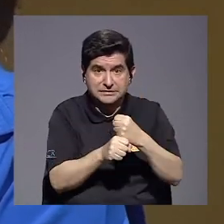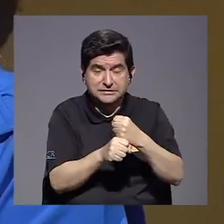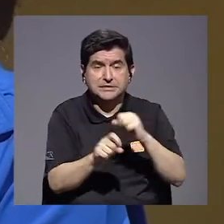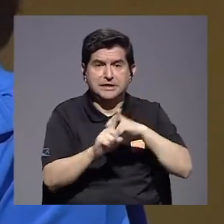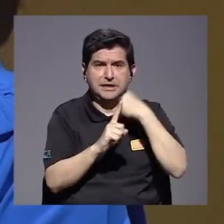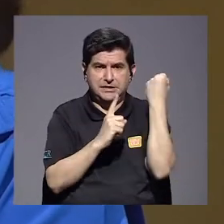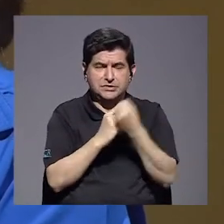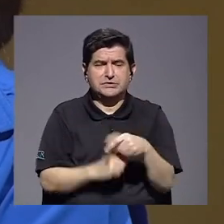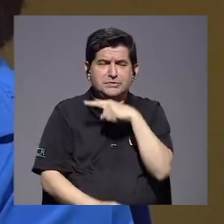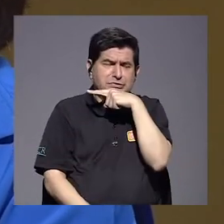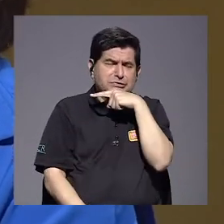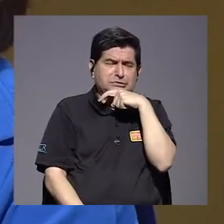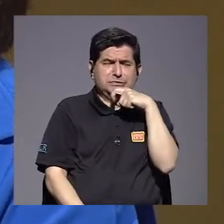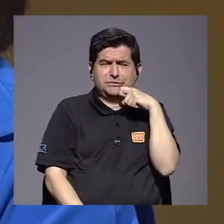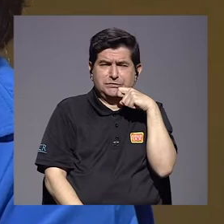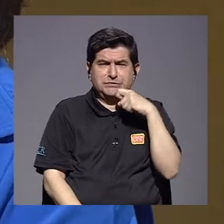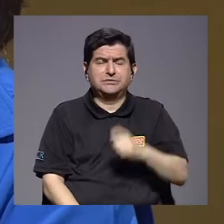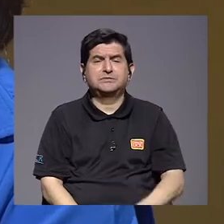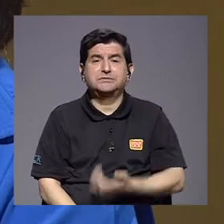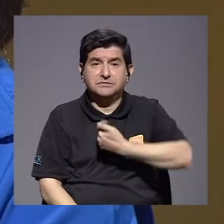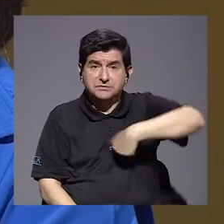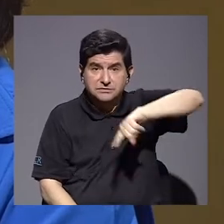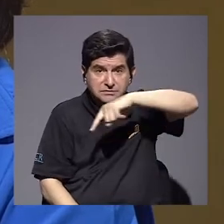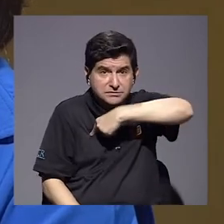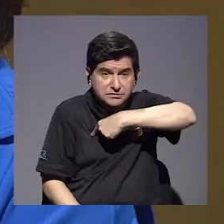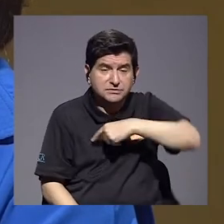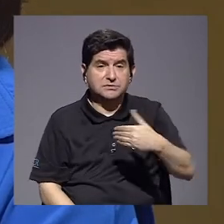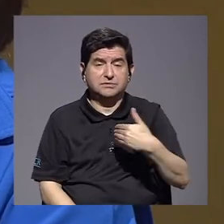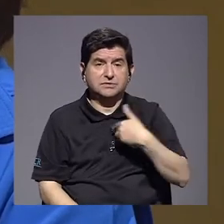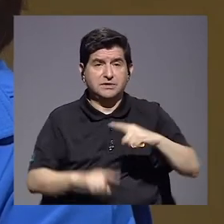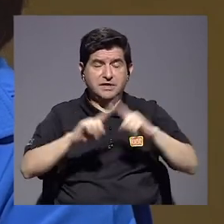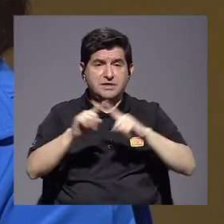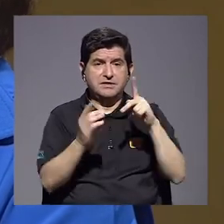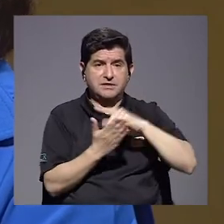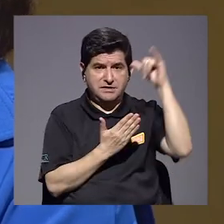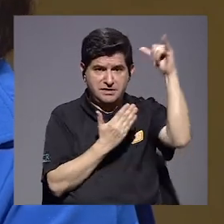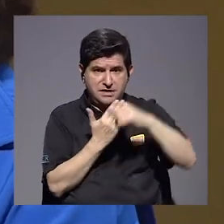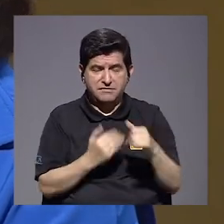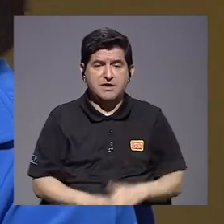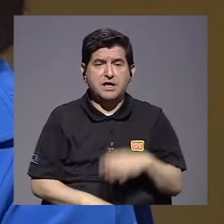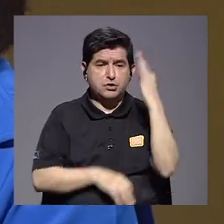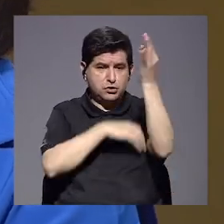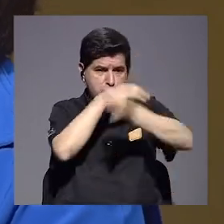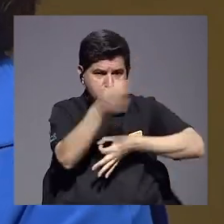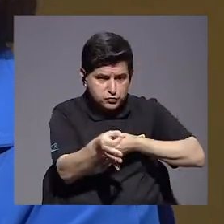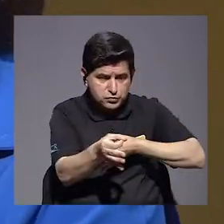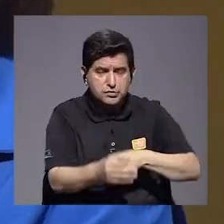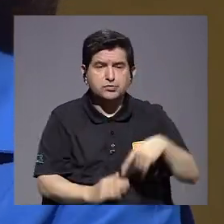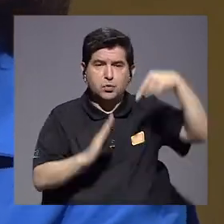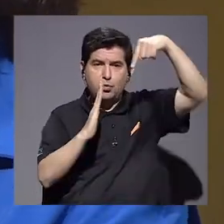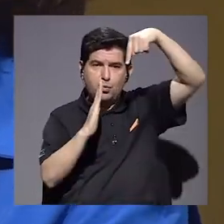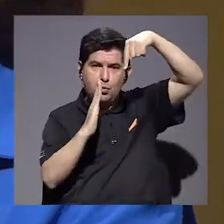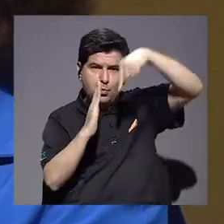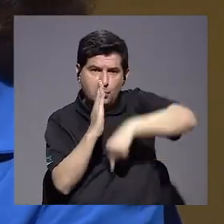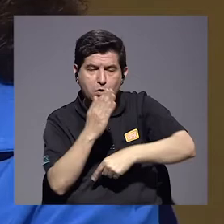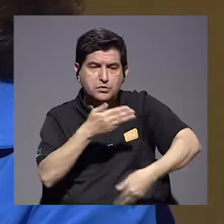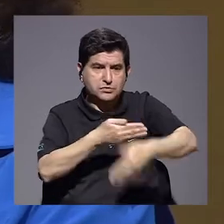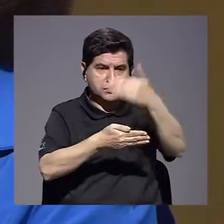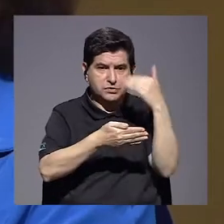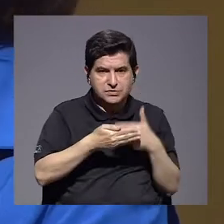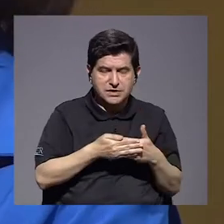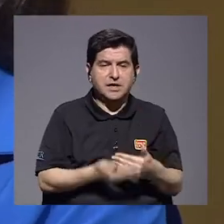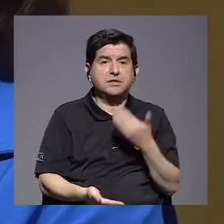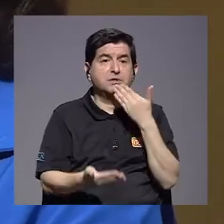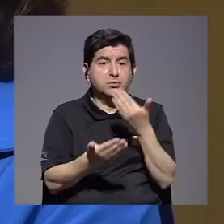que es una muy fuerte sequía, nosotros tenemos varios proyectos de sustitución, pozos que antes nos